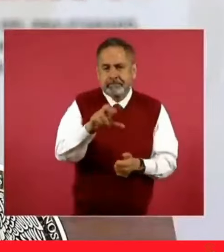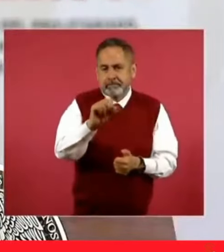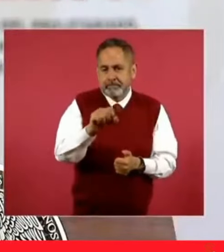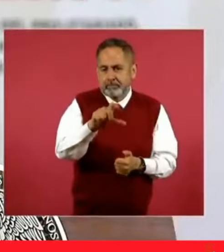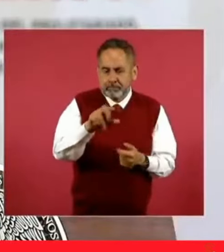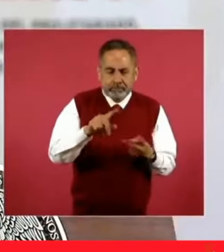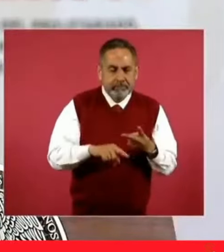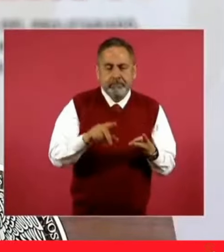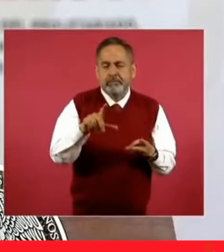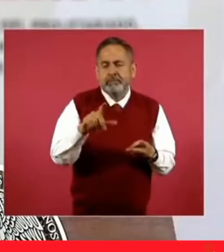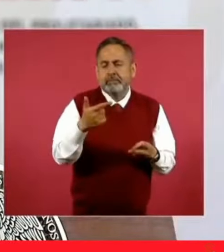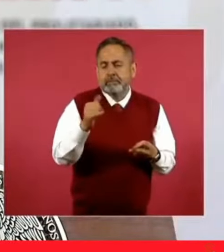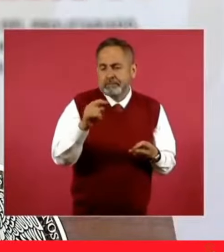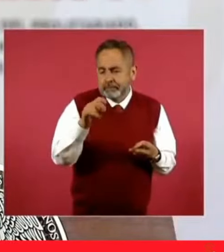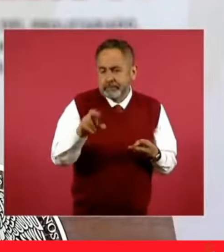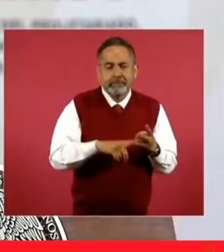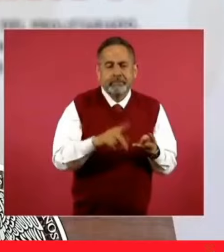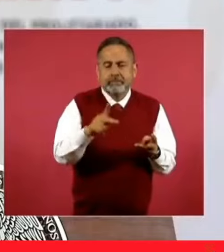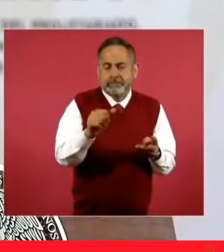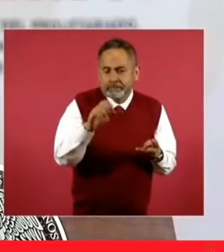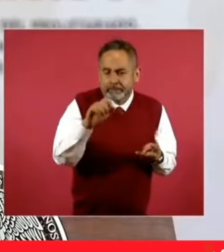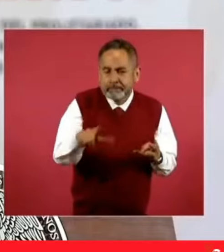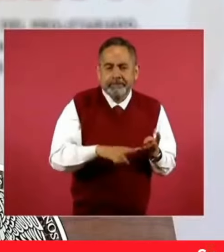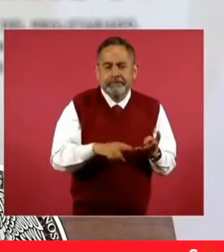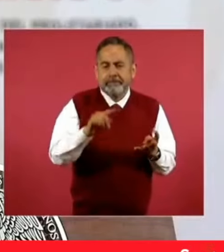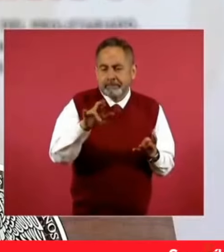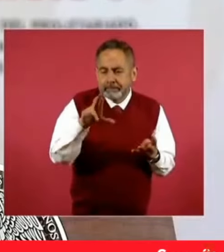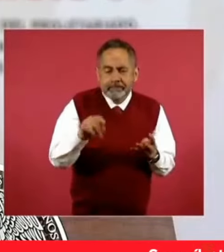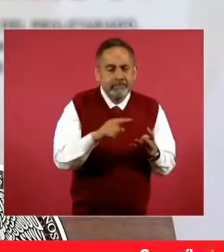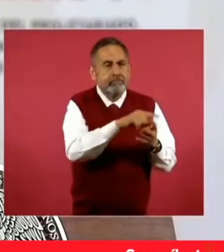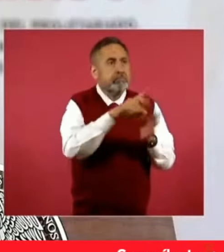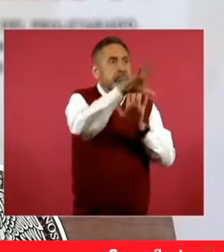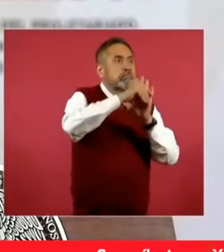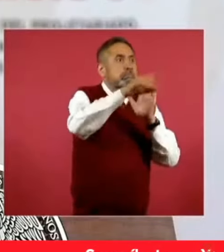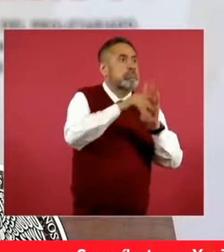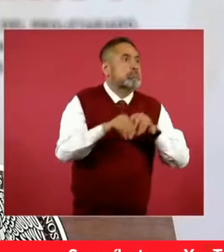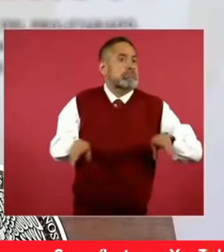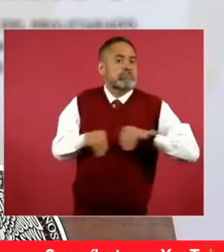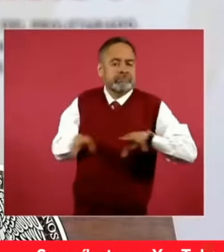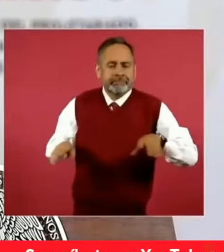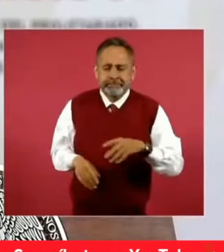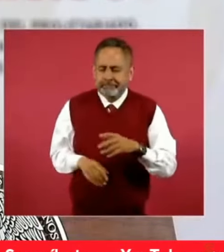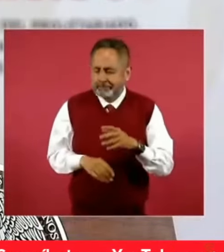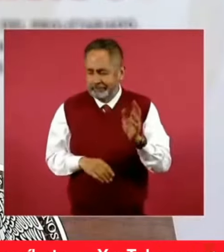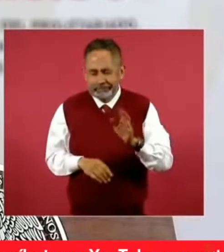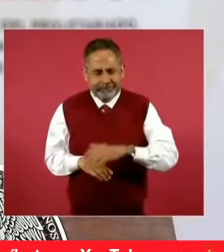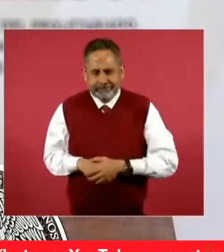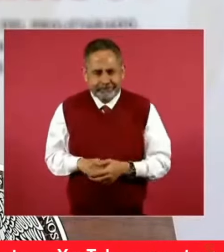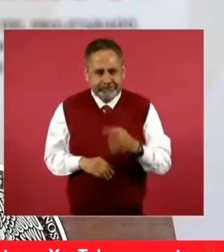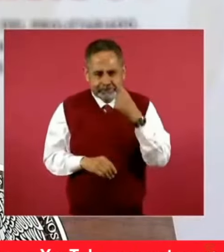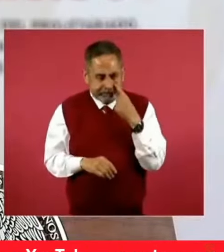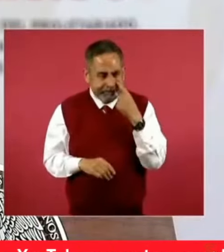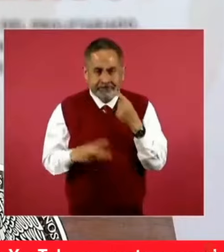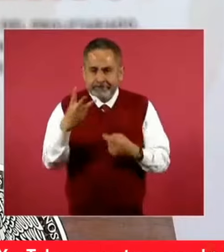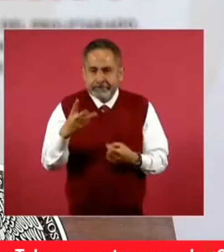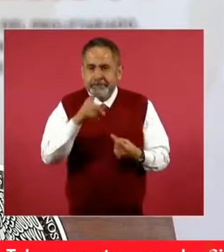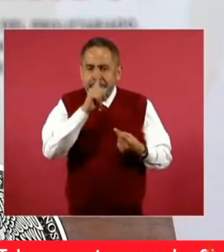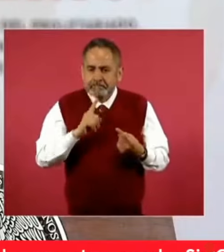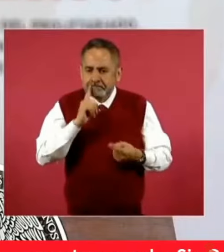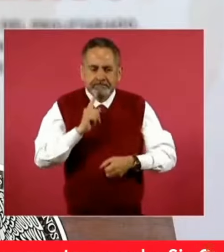Alemán, Gilberto Lozano y Pascal Beltrán del Río reproducen. Pero miren, vamos a ver las 3 mentiras que